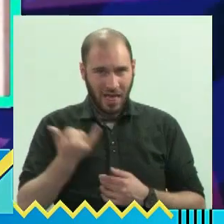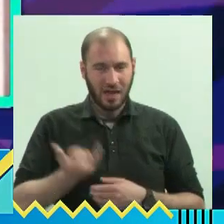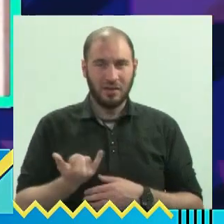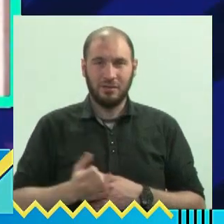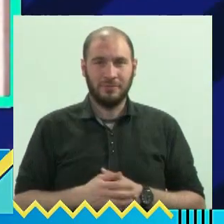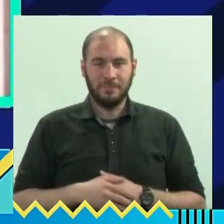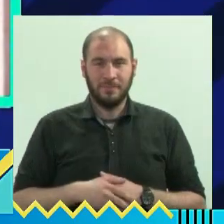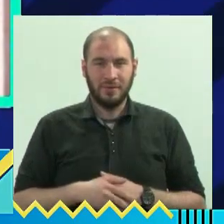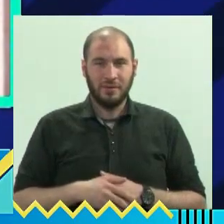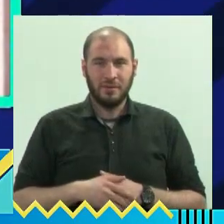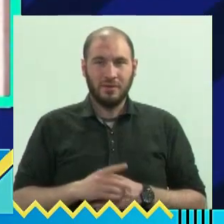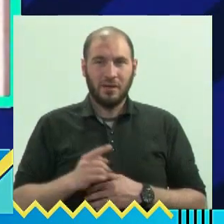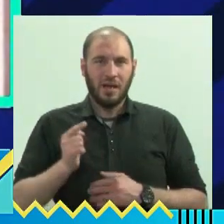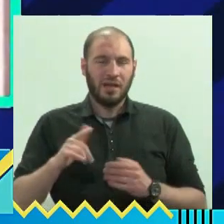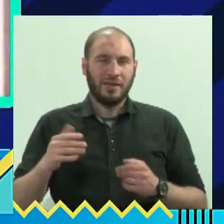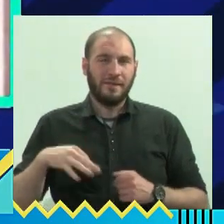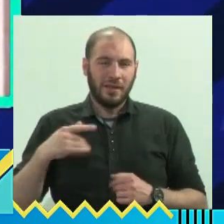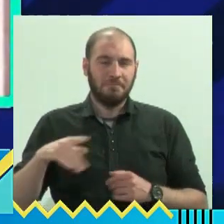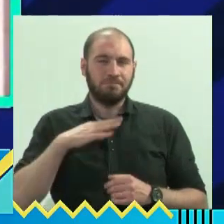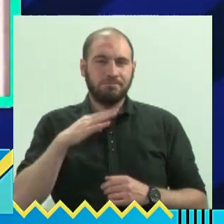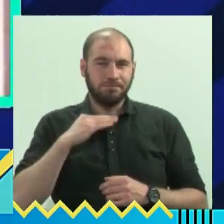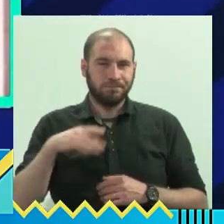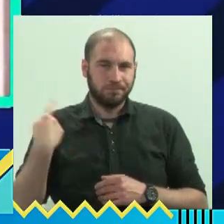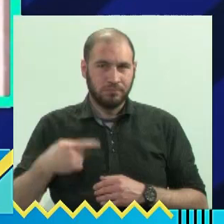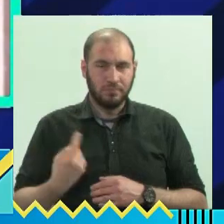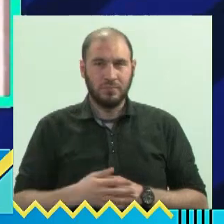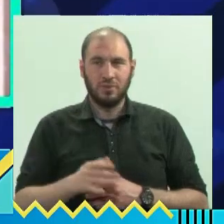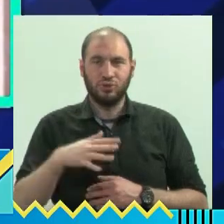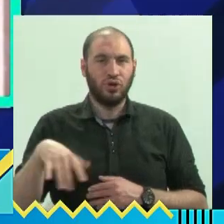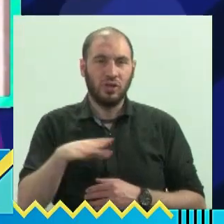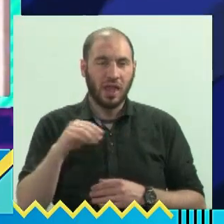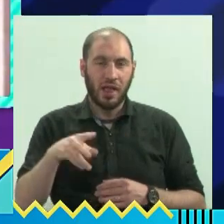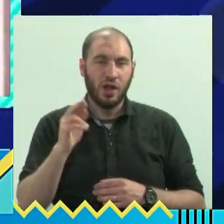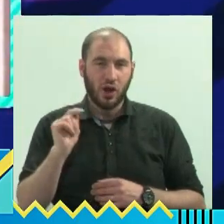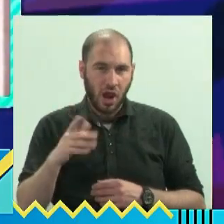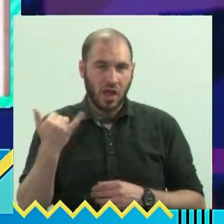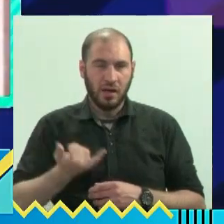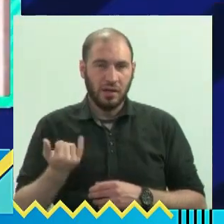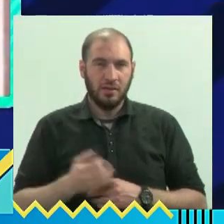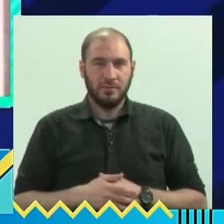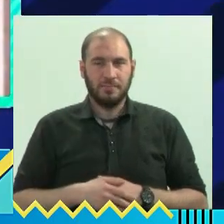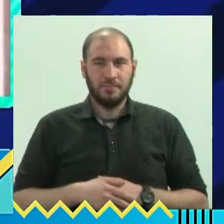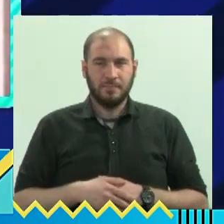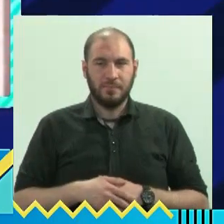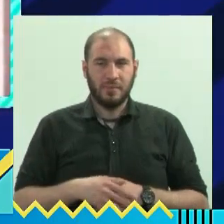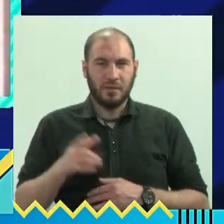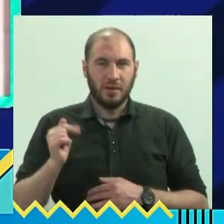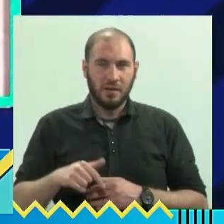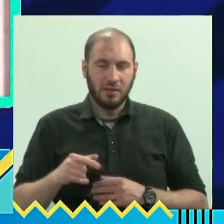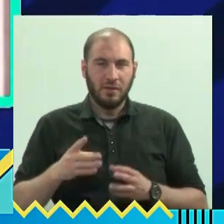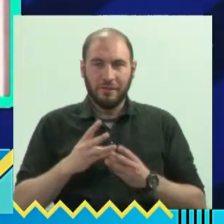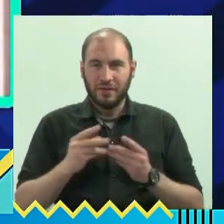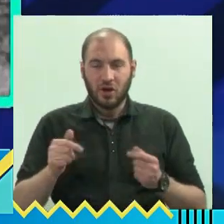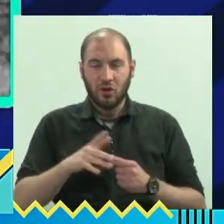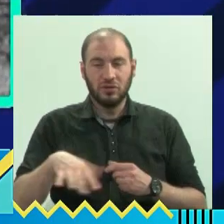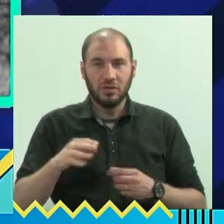hay que negar la vida delictiva de estos bandidos, digamos. Son bandidos sociales que cumplen un rol y que dejan de cumplirlo en determinado